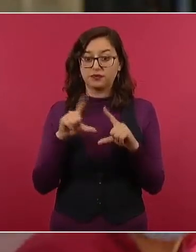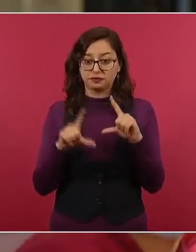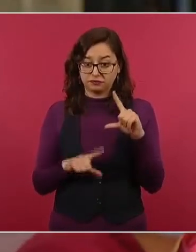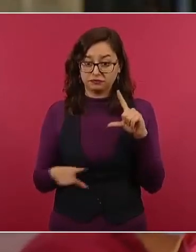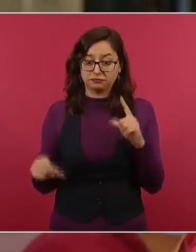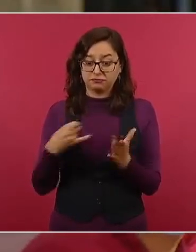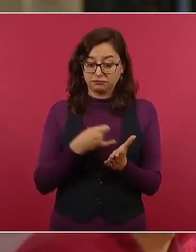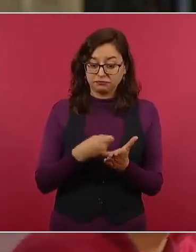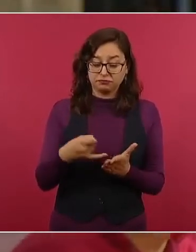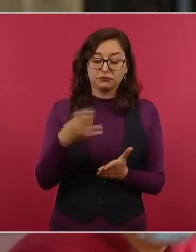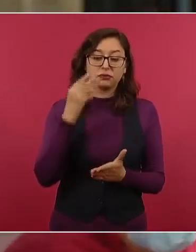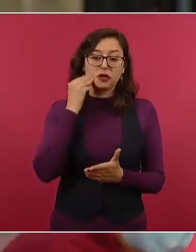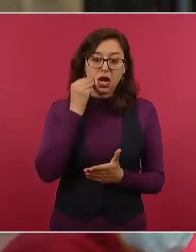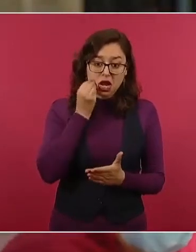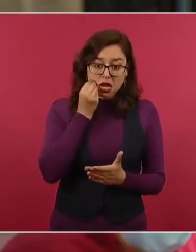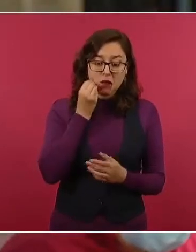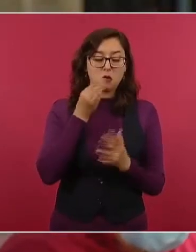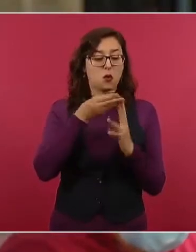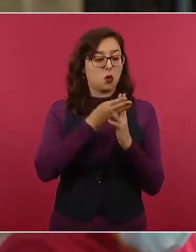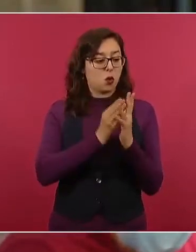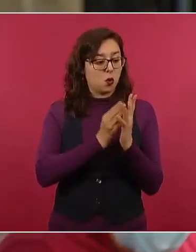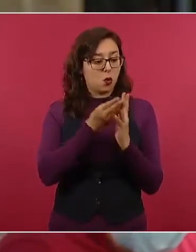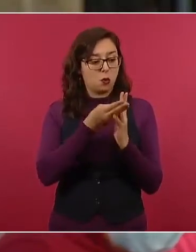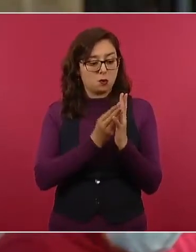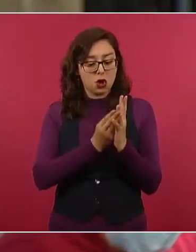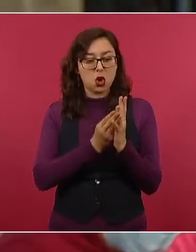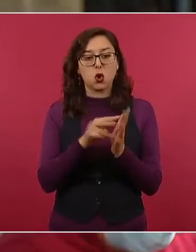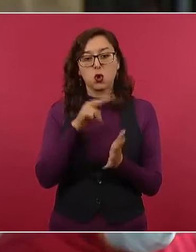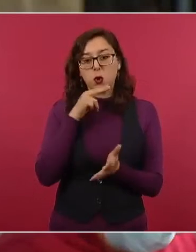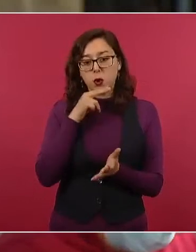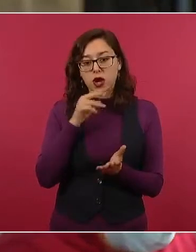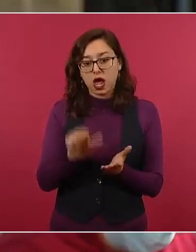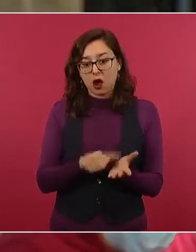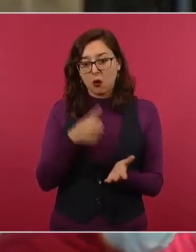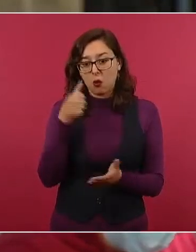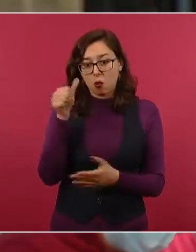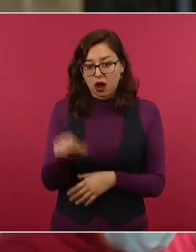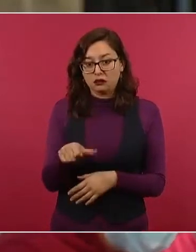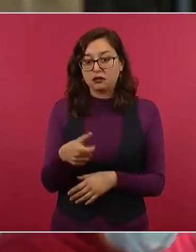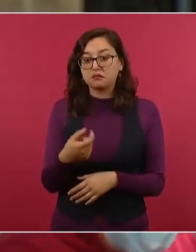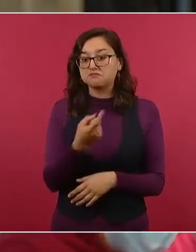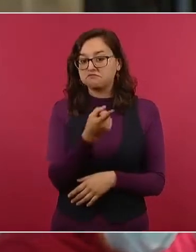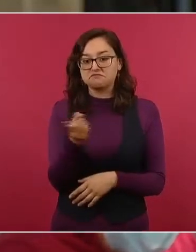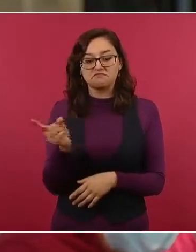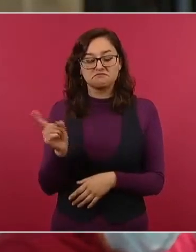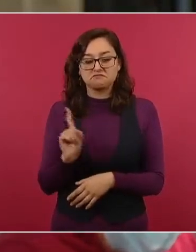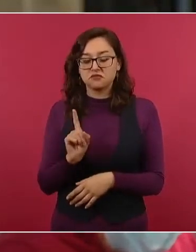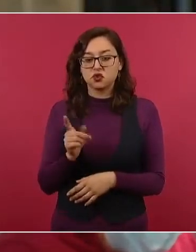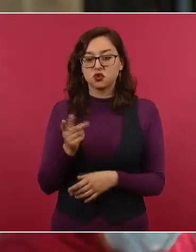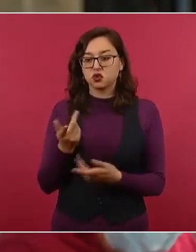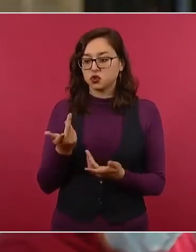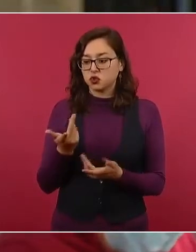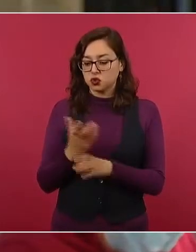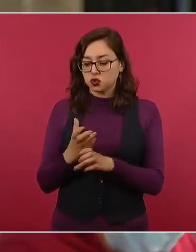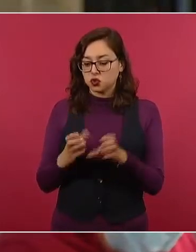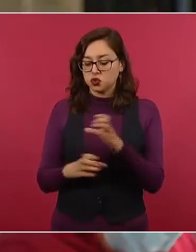de cantaloupe, del melón cantaloupe, del aguacate, en fin, que no tienen la facilidad para sacar sus